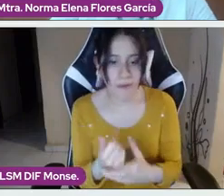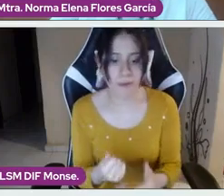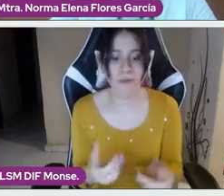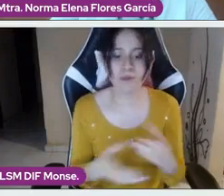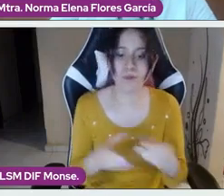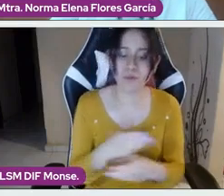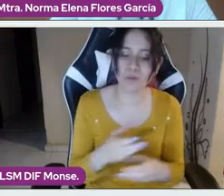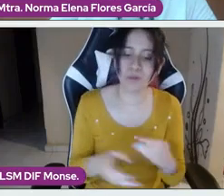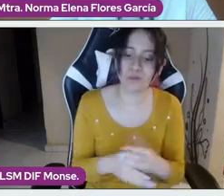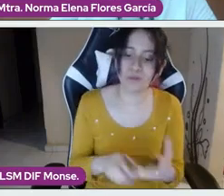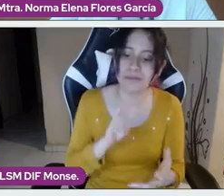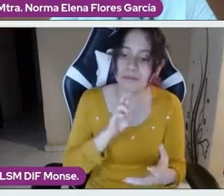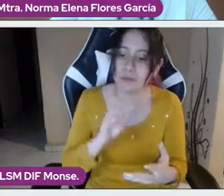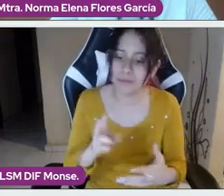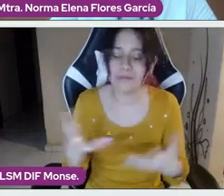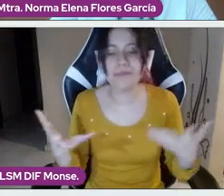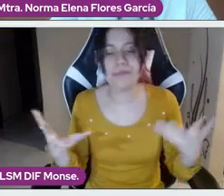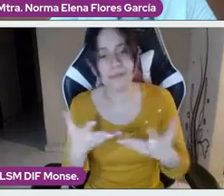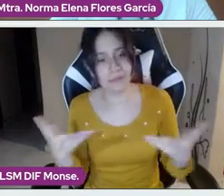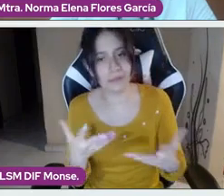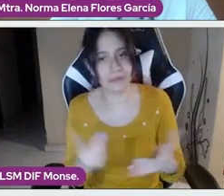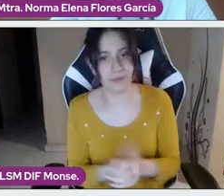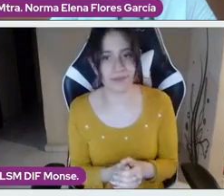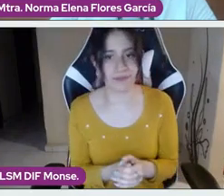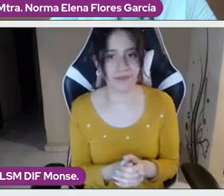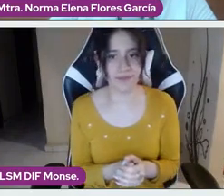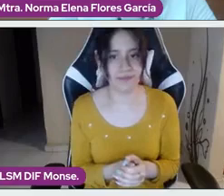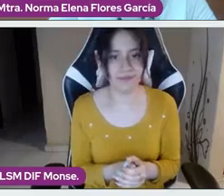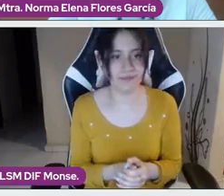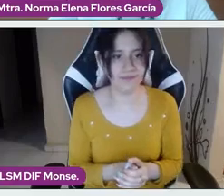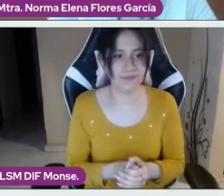la situación o la realidad que se está viviendo.